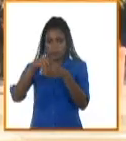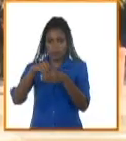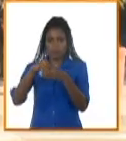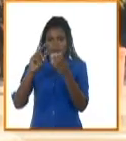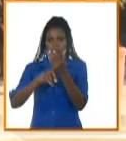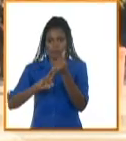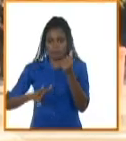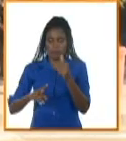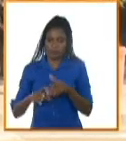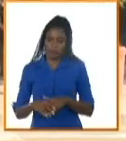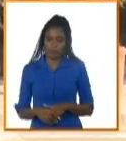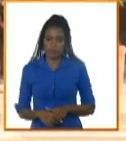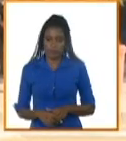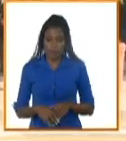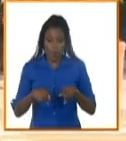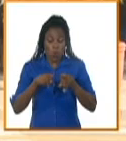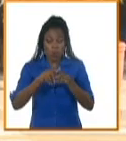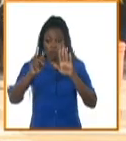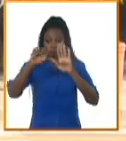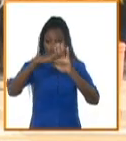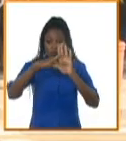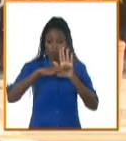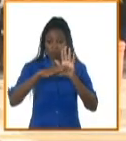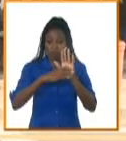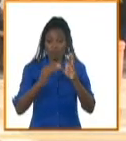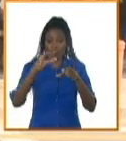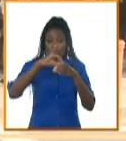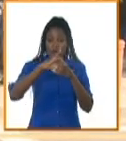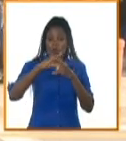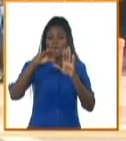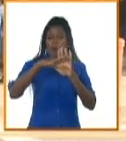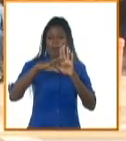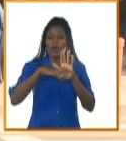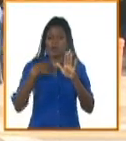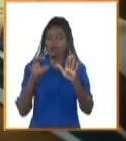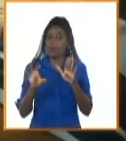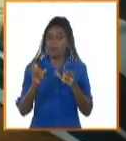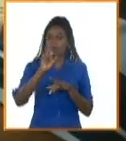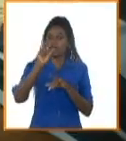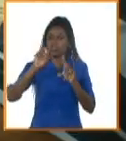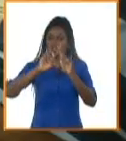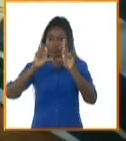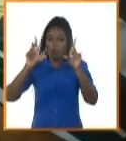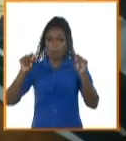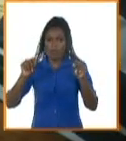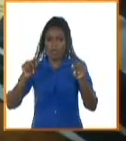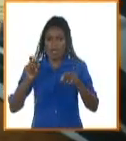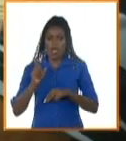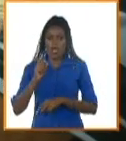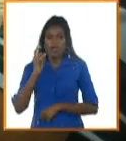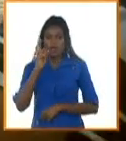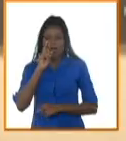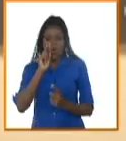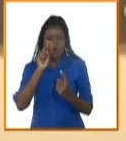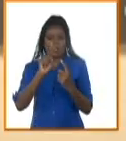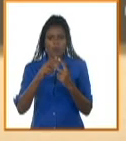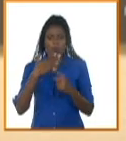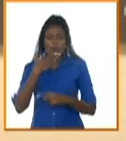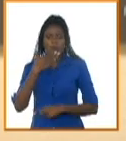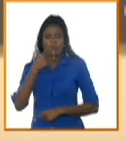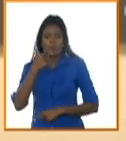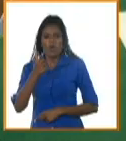un conjunto de medidas incluye el programa para la bancarización del país con el fin de incentivar gradualmente